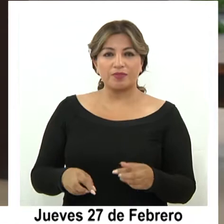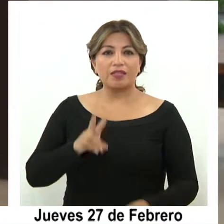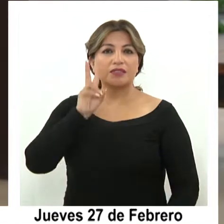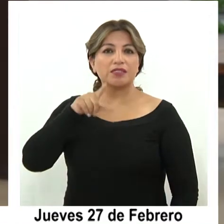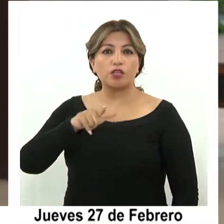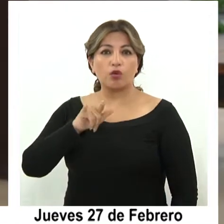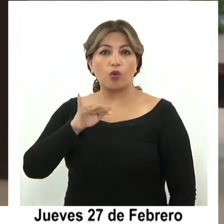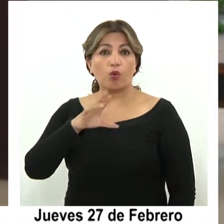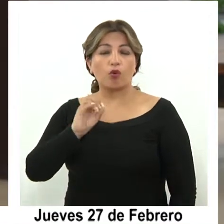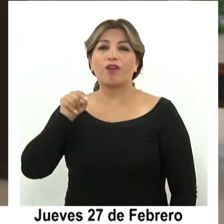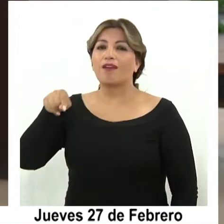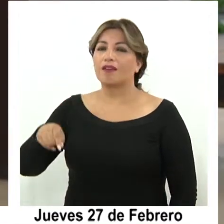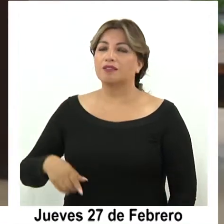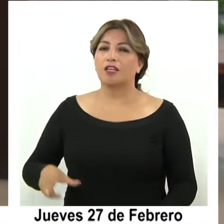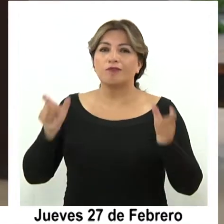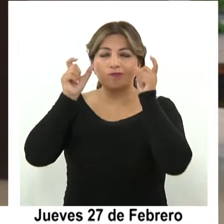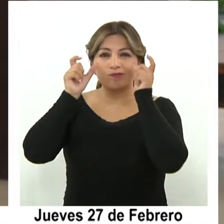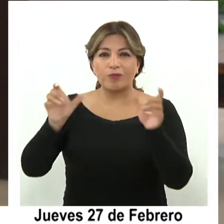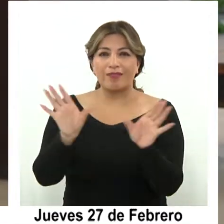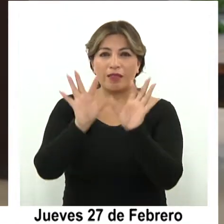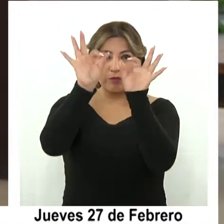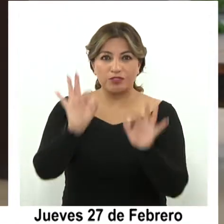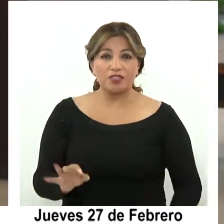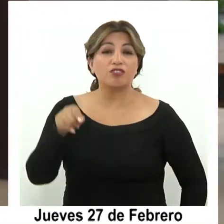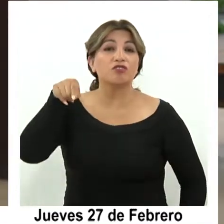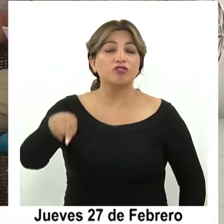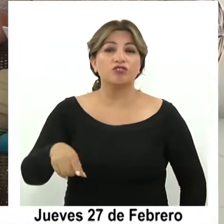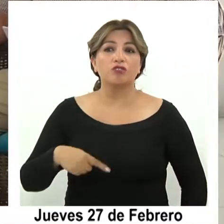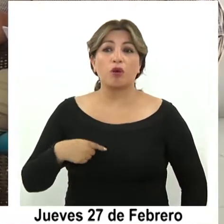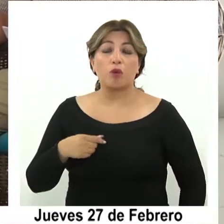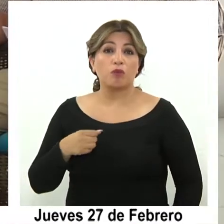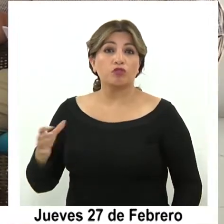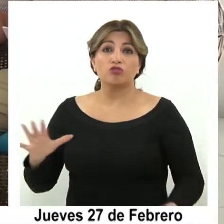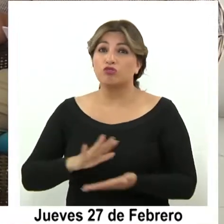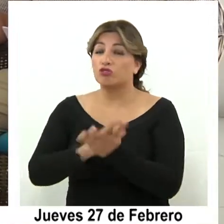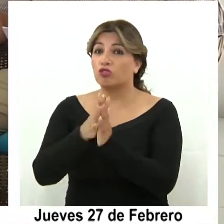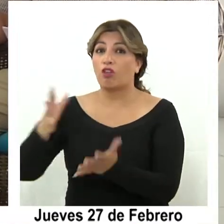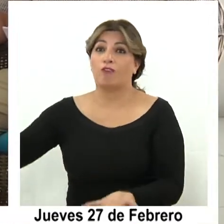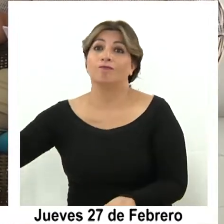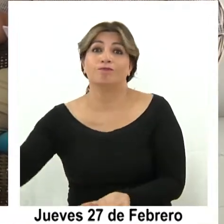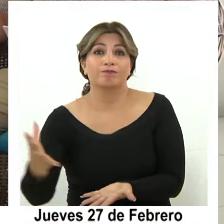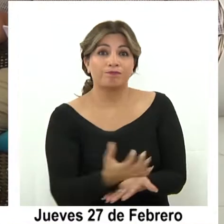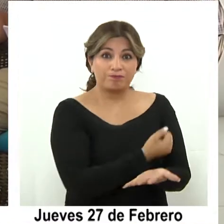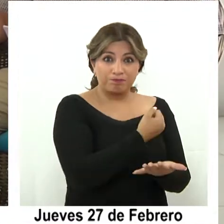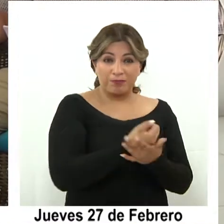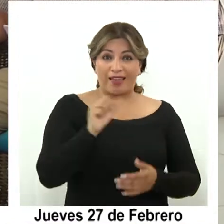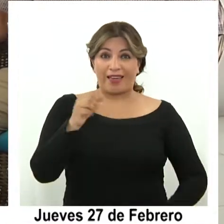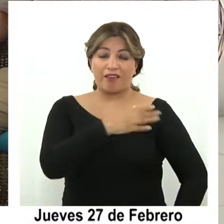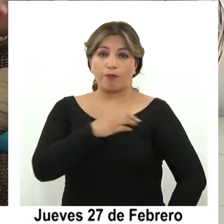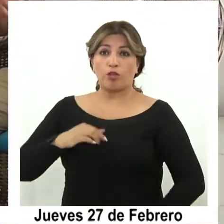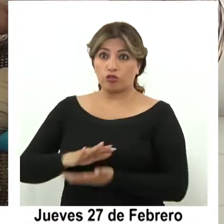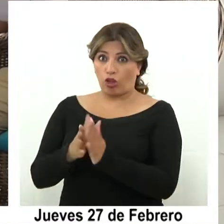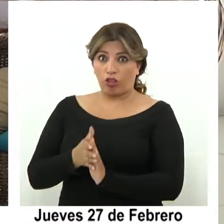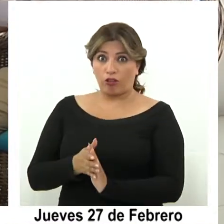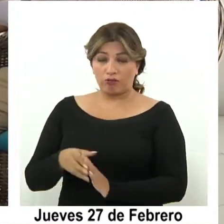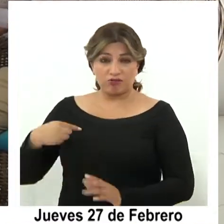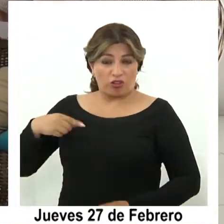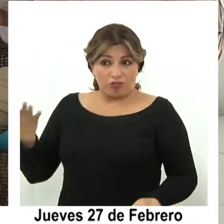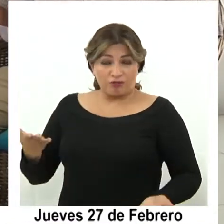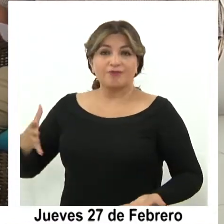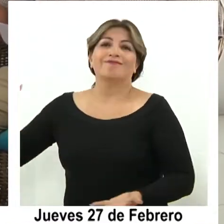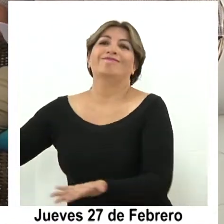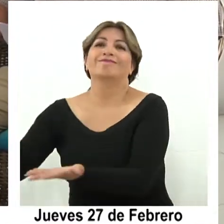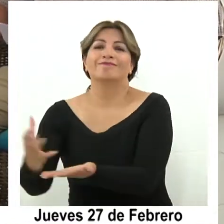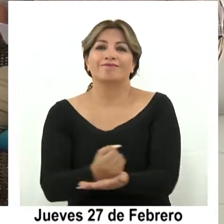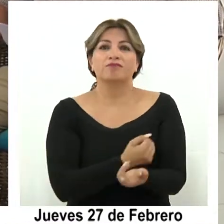sin fines de lucro administren este 10% de los fondos. Y yo voy a poder retirar la totalidad de los fondos que tengo en una AFP. ¿Me puedo llevar todo lo que tengo? Todo lo